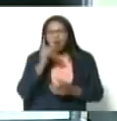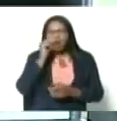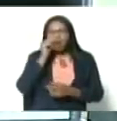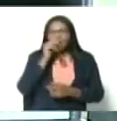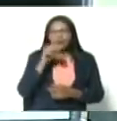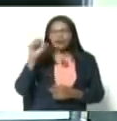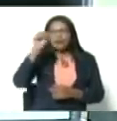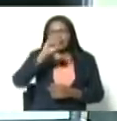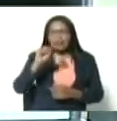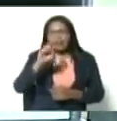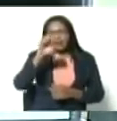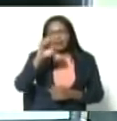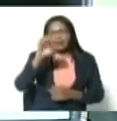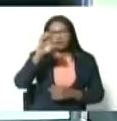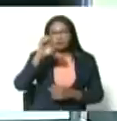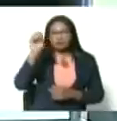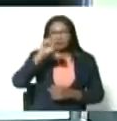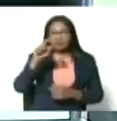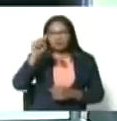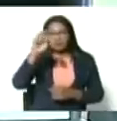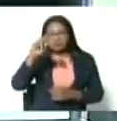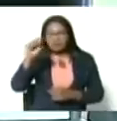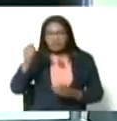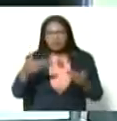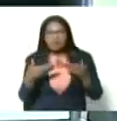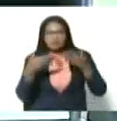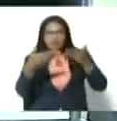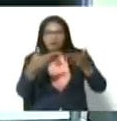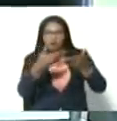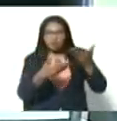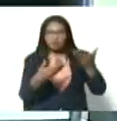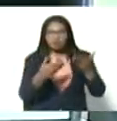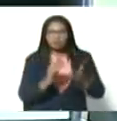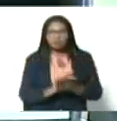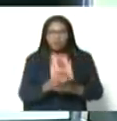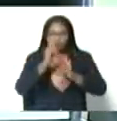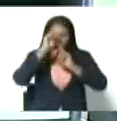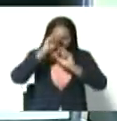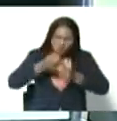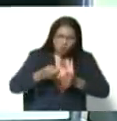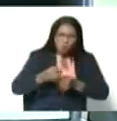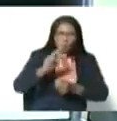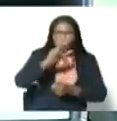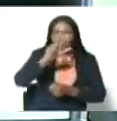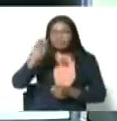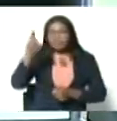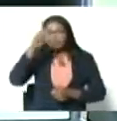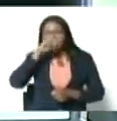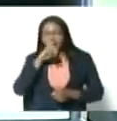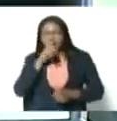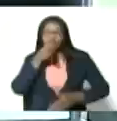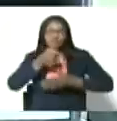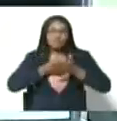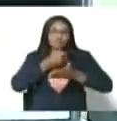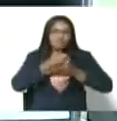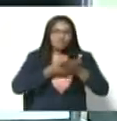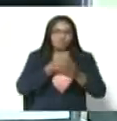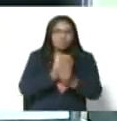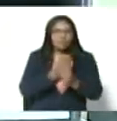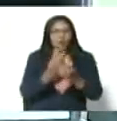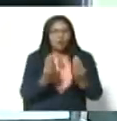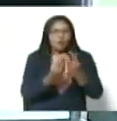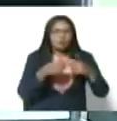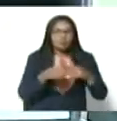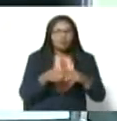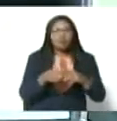Estrada, quieren hacerle entrega, colocarle pues la condecoración por estos 30 años de lucha que usted tiene como trabajador